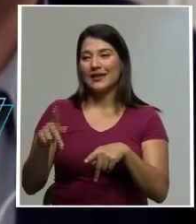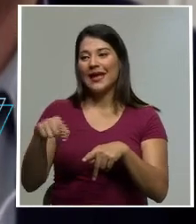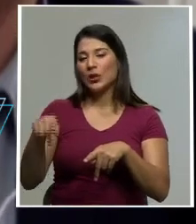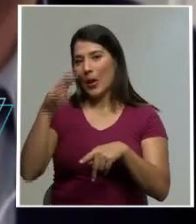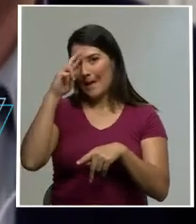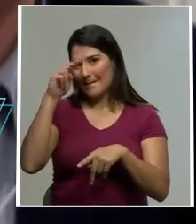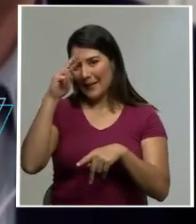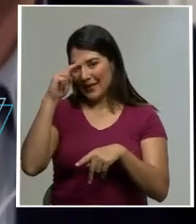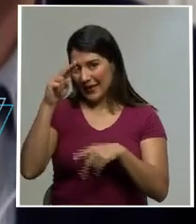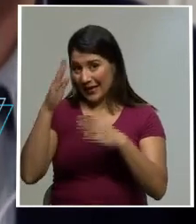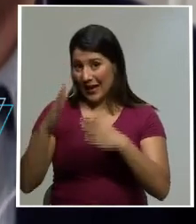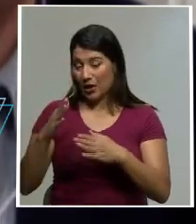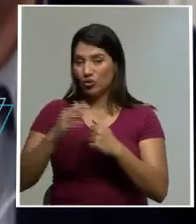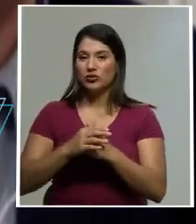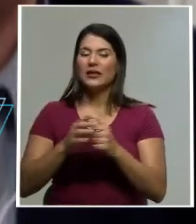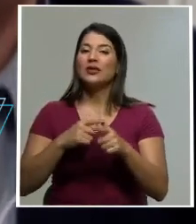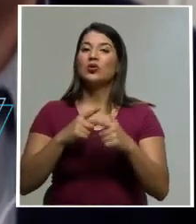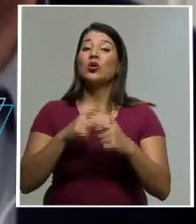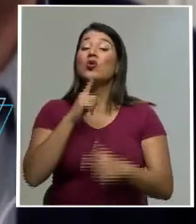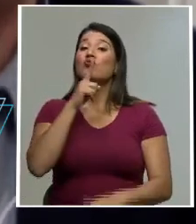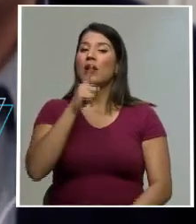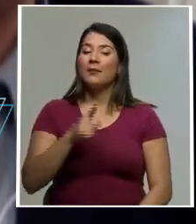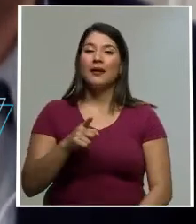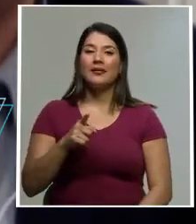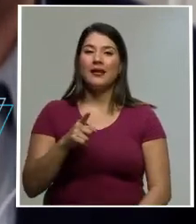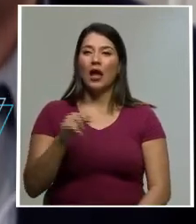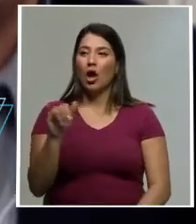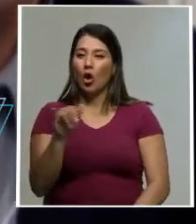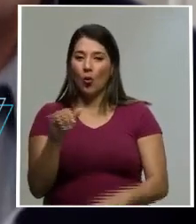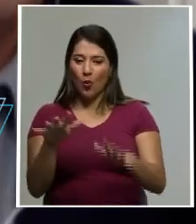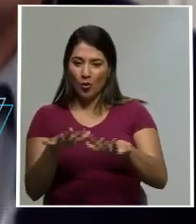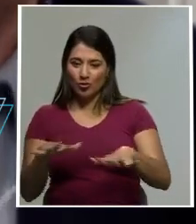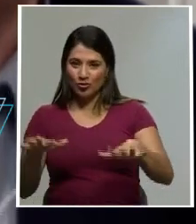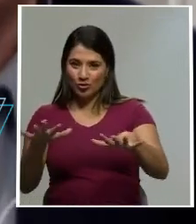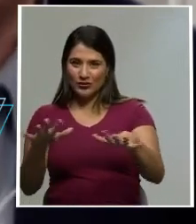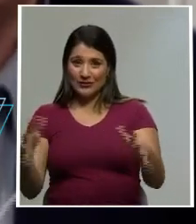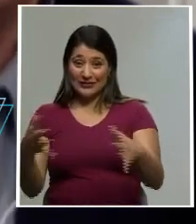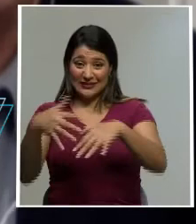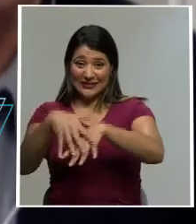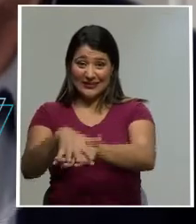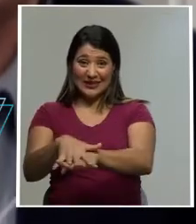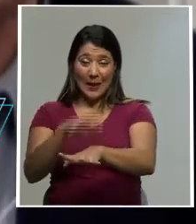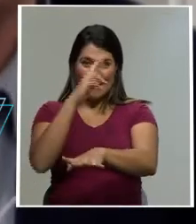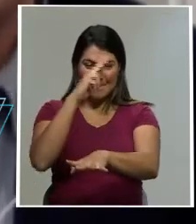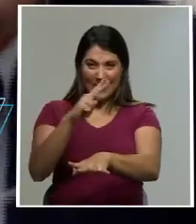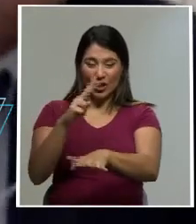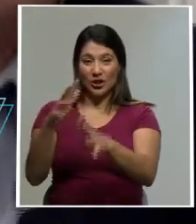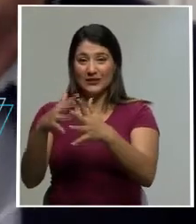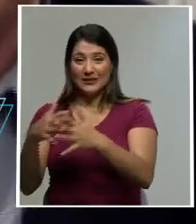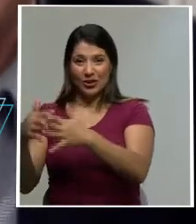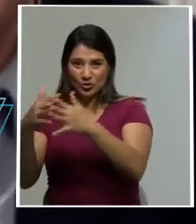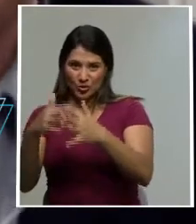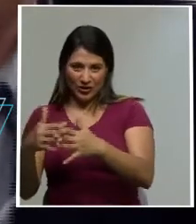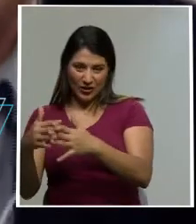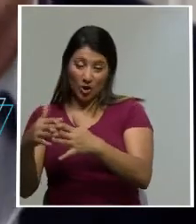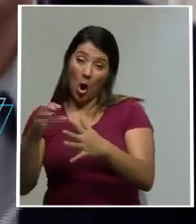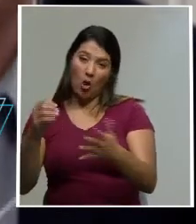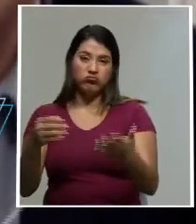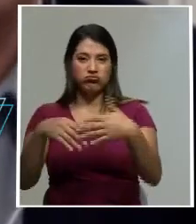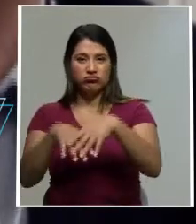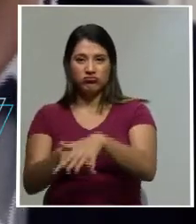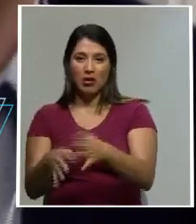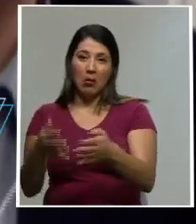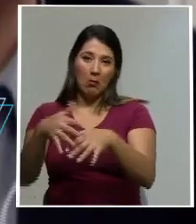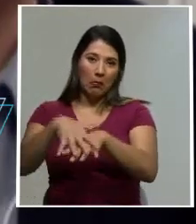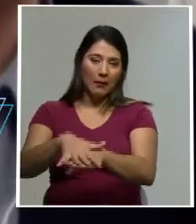mexicano. Entonces realmente es como un territorio mexicano dentro de Estados Unidos o bueno, eso depende